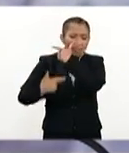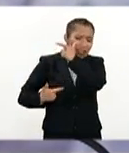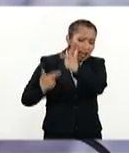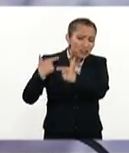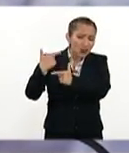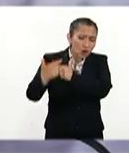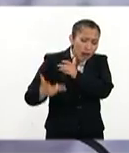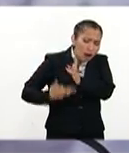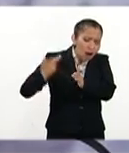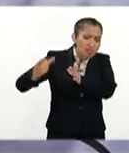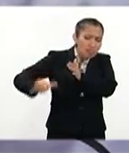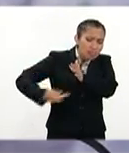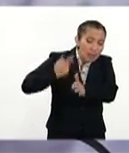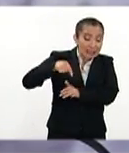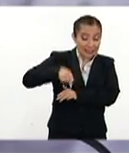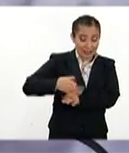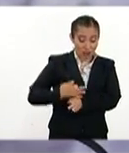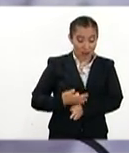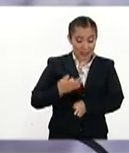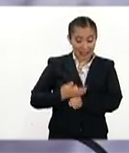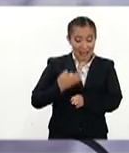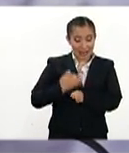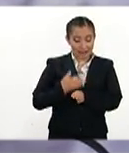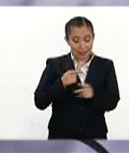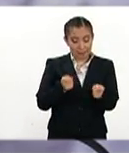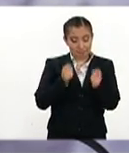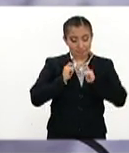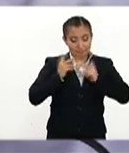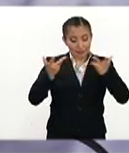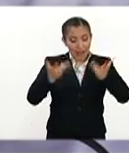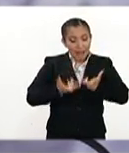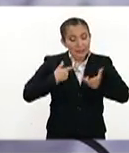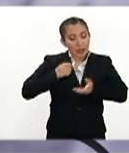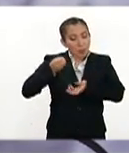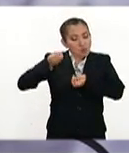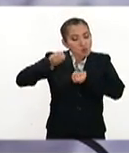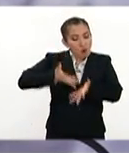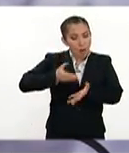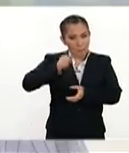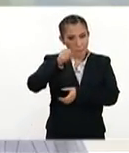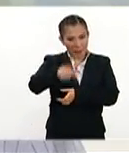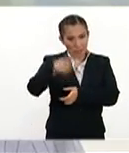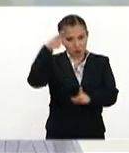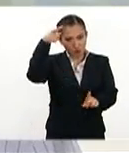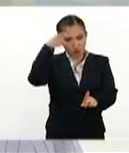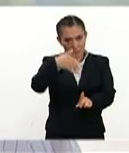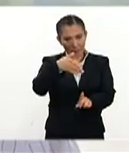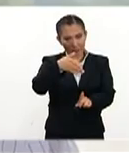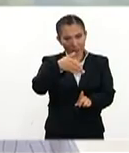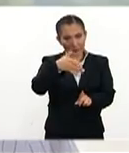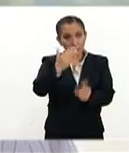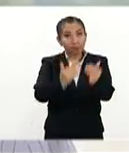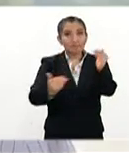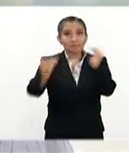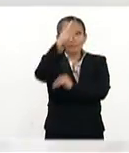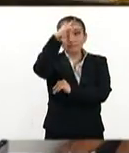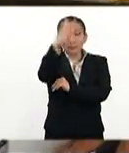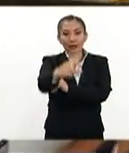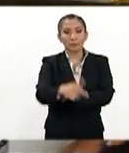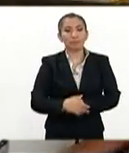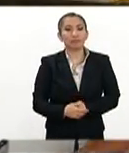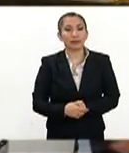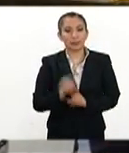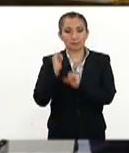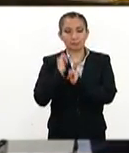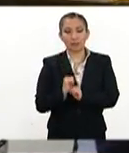generaciones. Y esta, la actual, le corresponde abonar a ese mismo propósito, la grandeza de México.